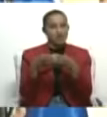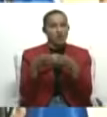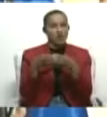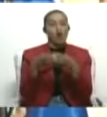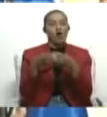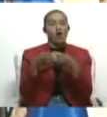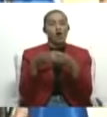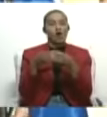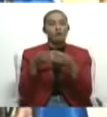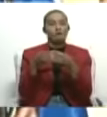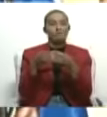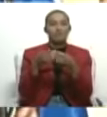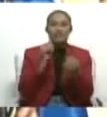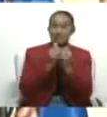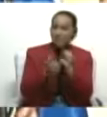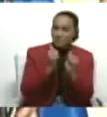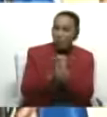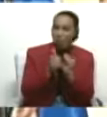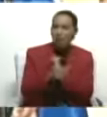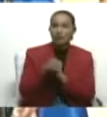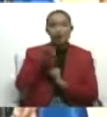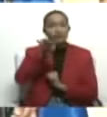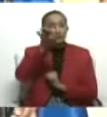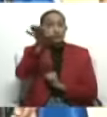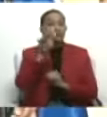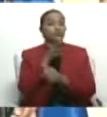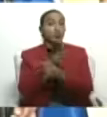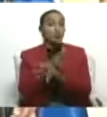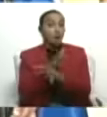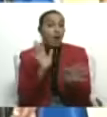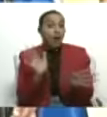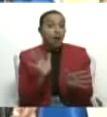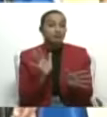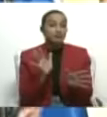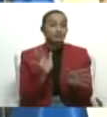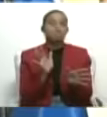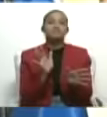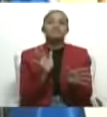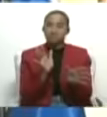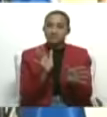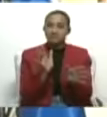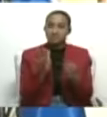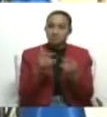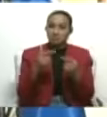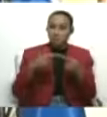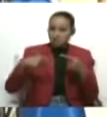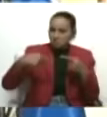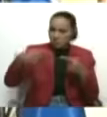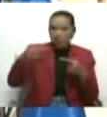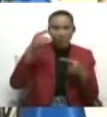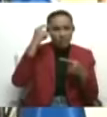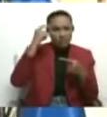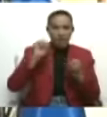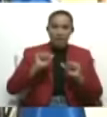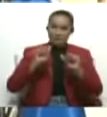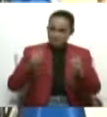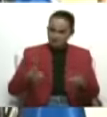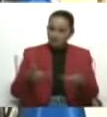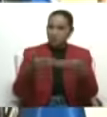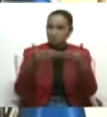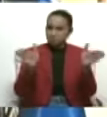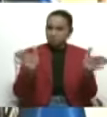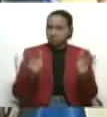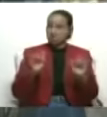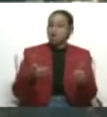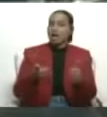Futuro que se celebran en unos días en Kazán. También cooperamos a nivel de BRICS